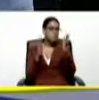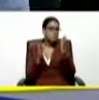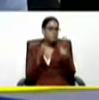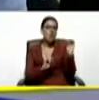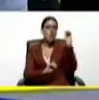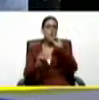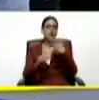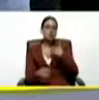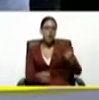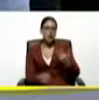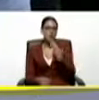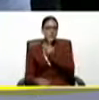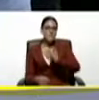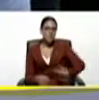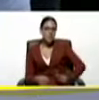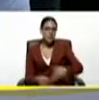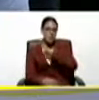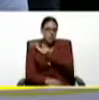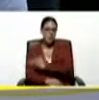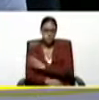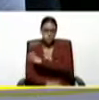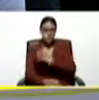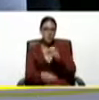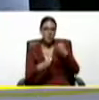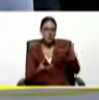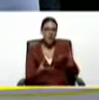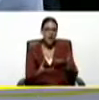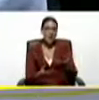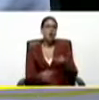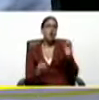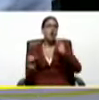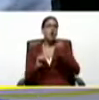Quieren un presidente que le entregue la riqueza a los gringos.